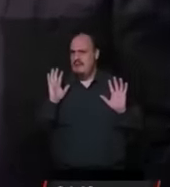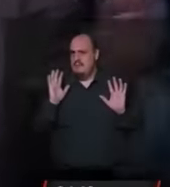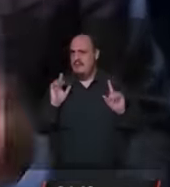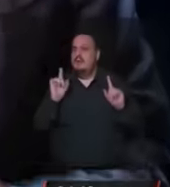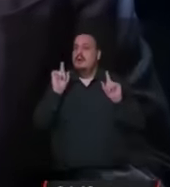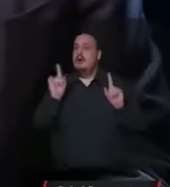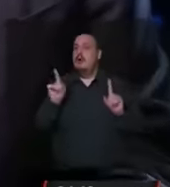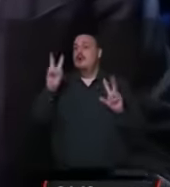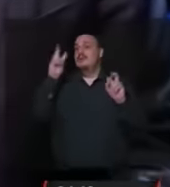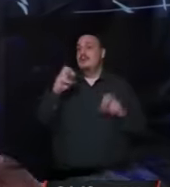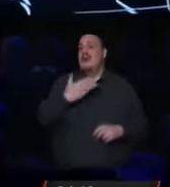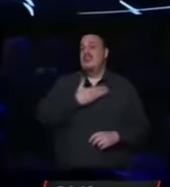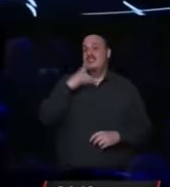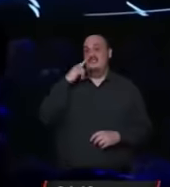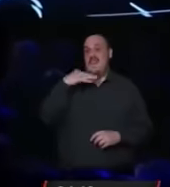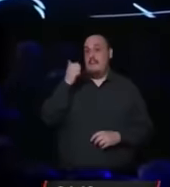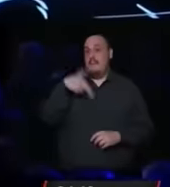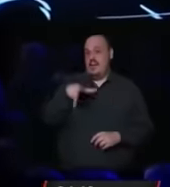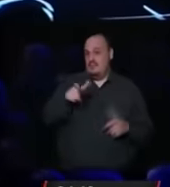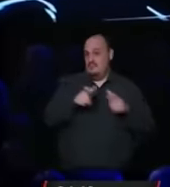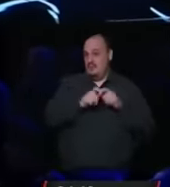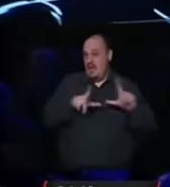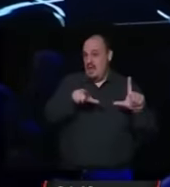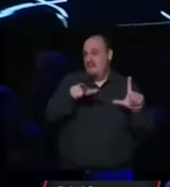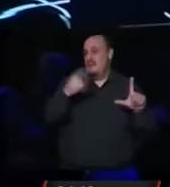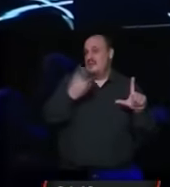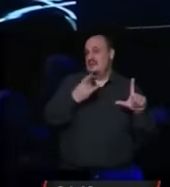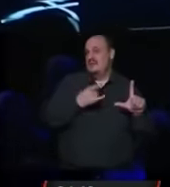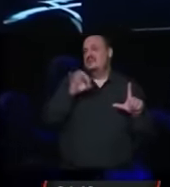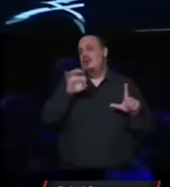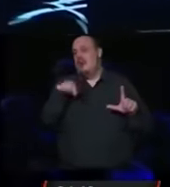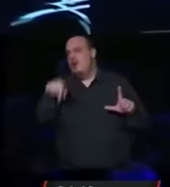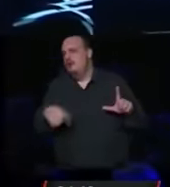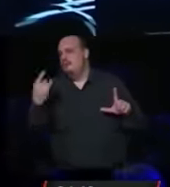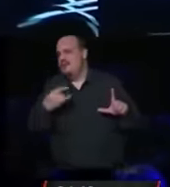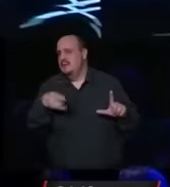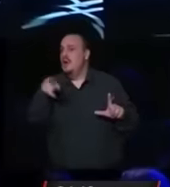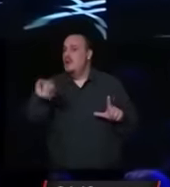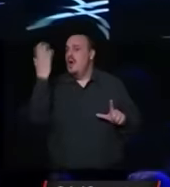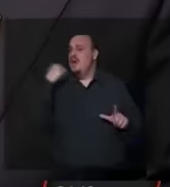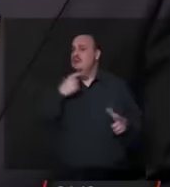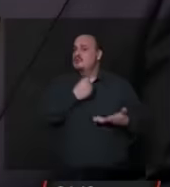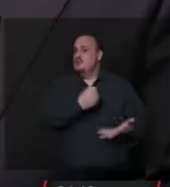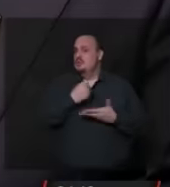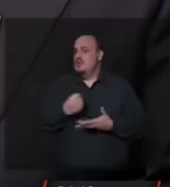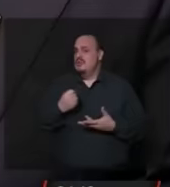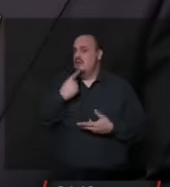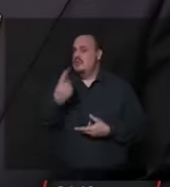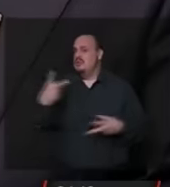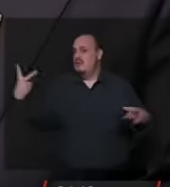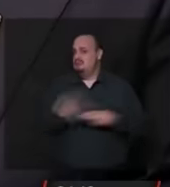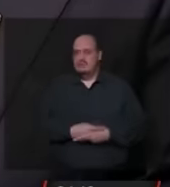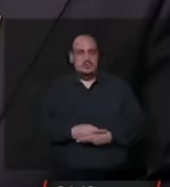o mentiste en lo de Feynman o mentiste esta noche, porque dijiste que ibas a eliminar todos los subsidios. Te acabo de explicar cómo lo voy a